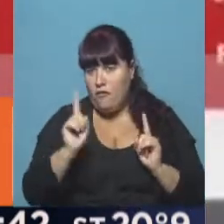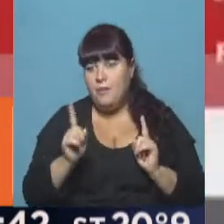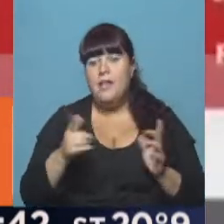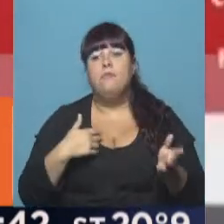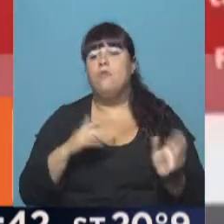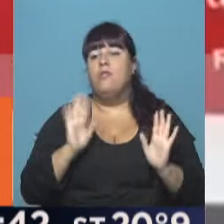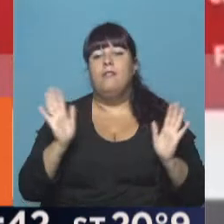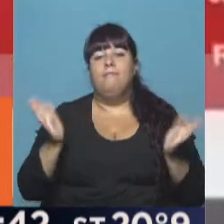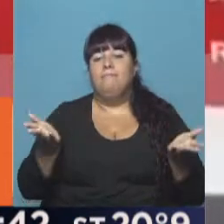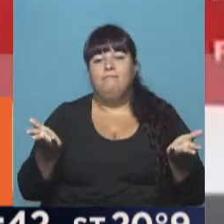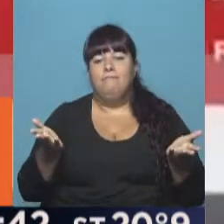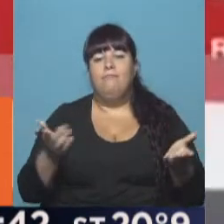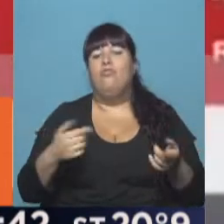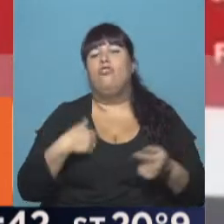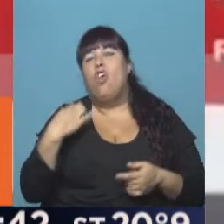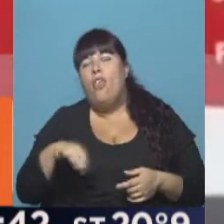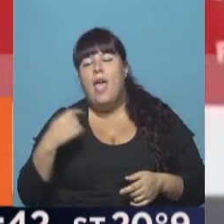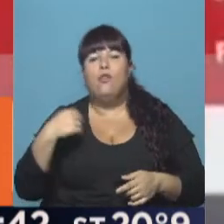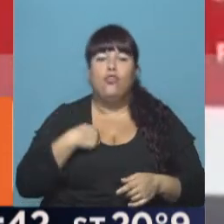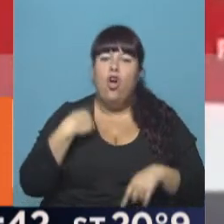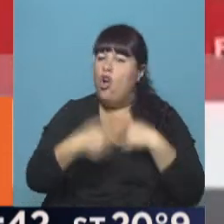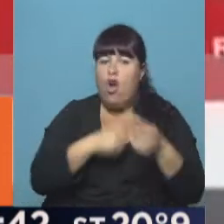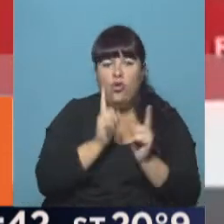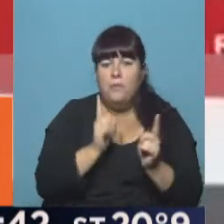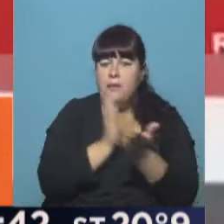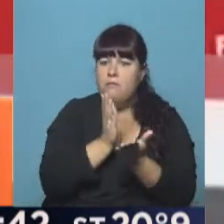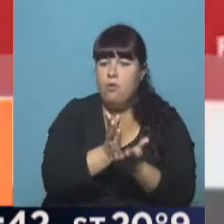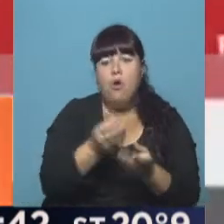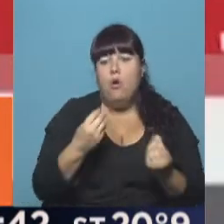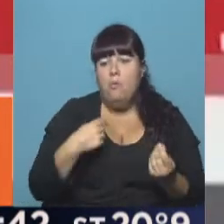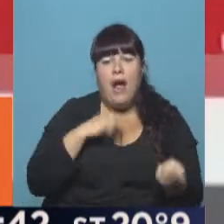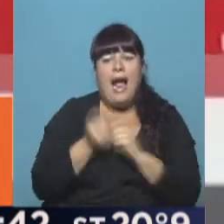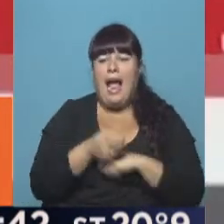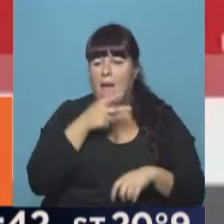Que yo tengo que tratar de seguir como estaba porque nada se ha modificado.